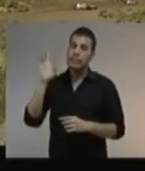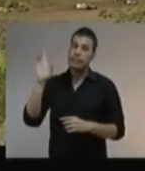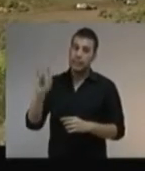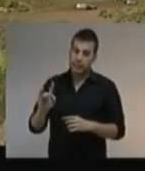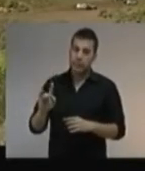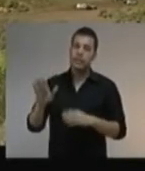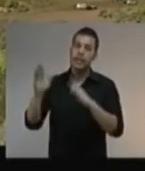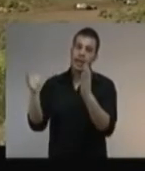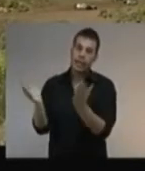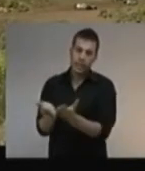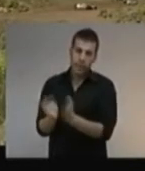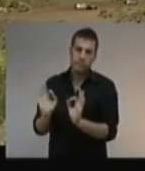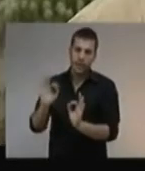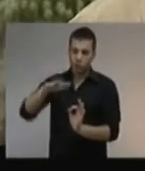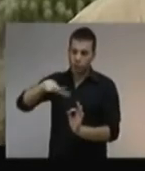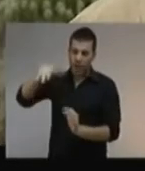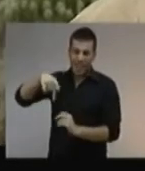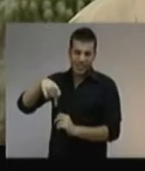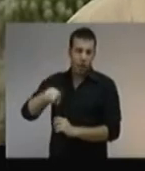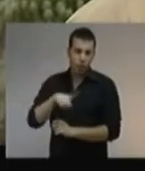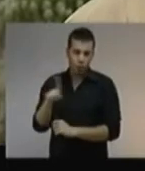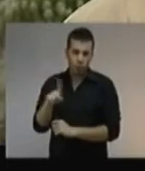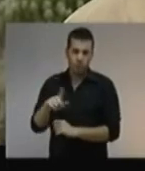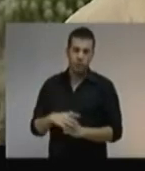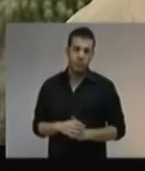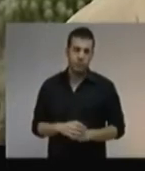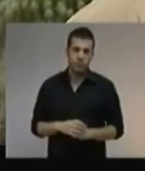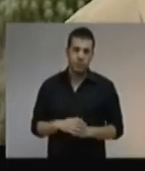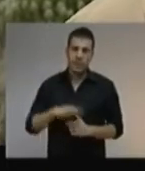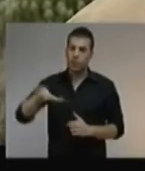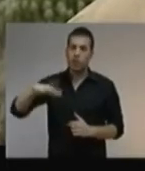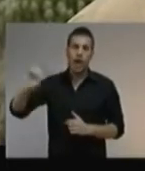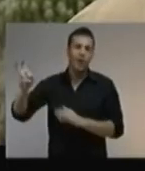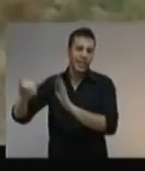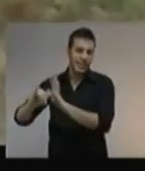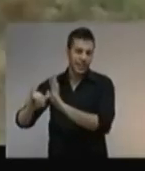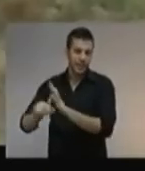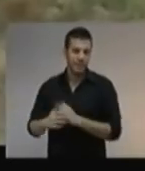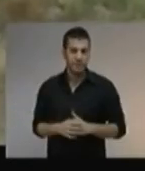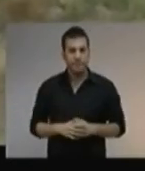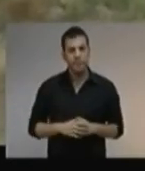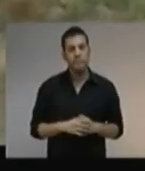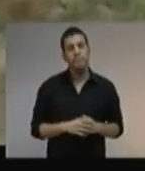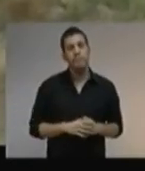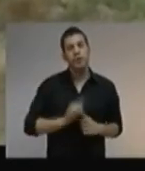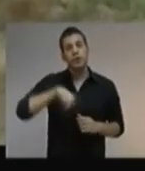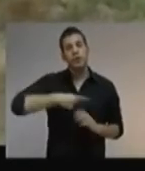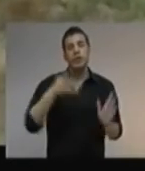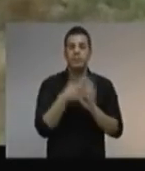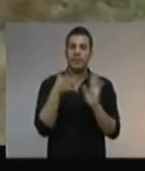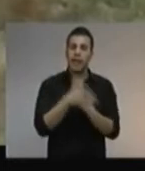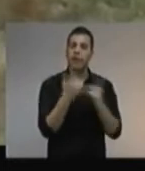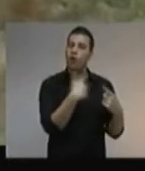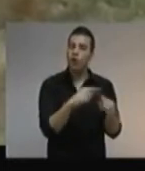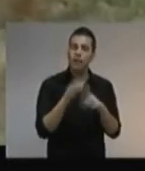caldera, pero que no precisamente en este lugar, sino en otras zonas cercanas. Hemos comentado las singularidades de este lugar, sin embargo